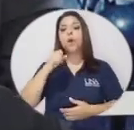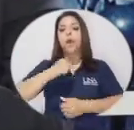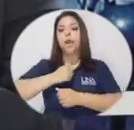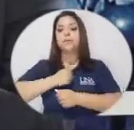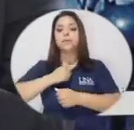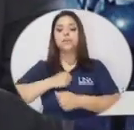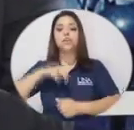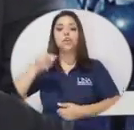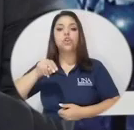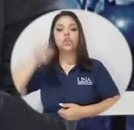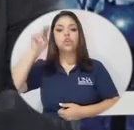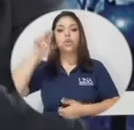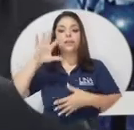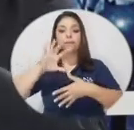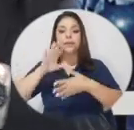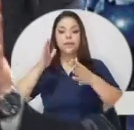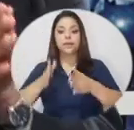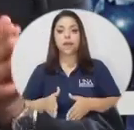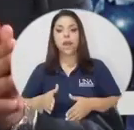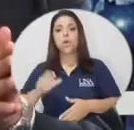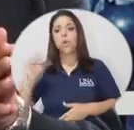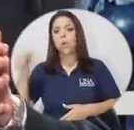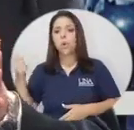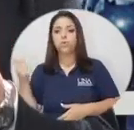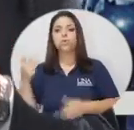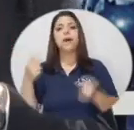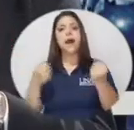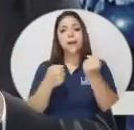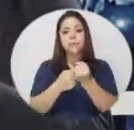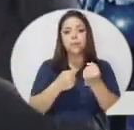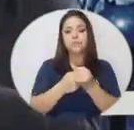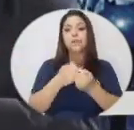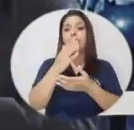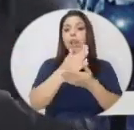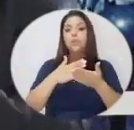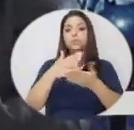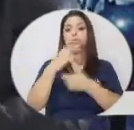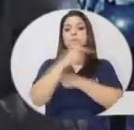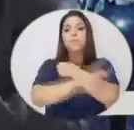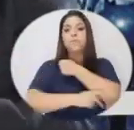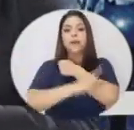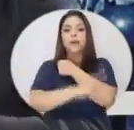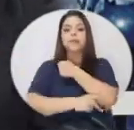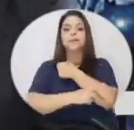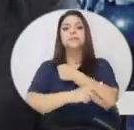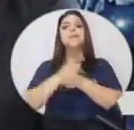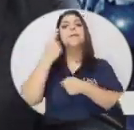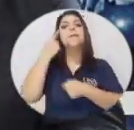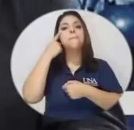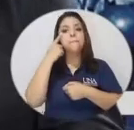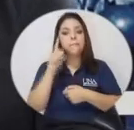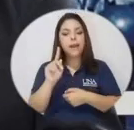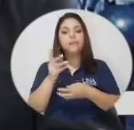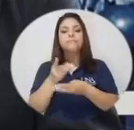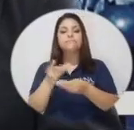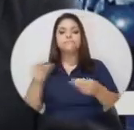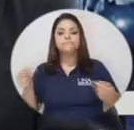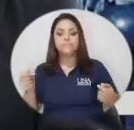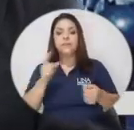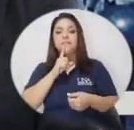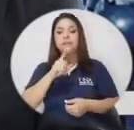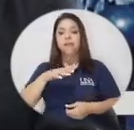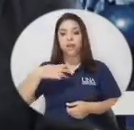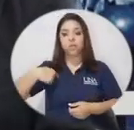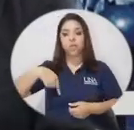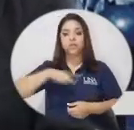como el ejército norteamericano y otros órganos similares den más apoyo en ciertos países que se convierten en países con esa